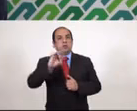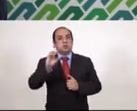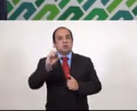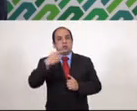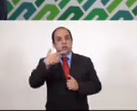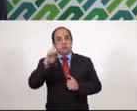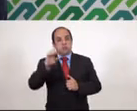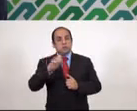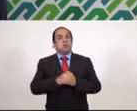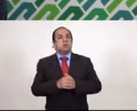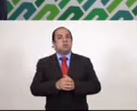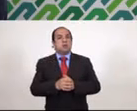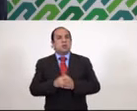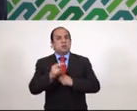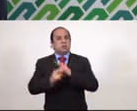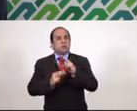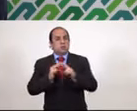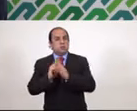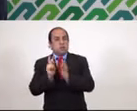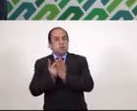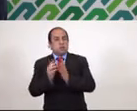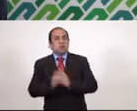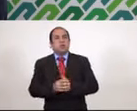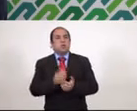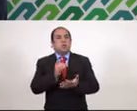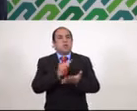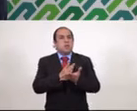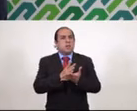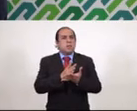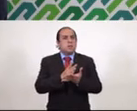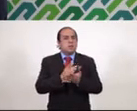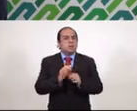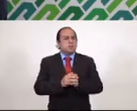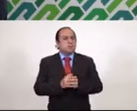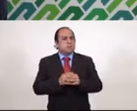Sí. Doctor, quisiera nada más precisar,